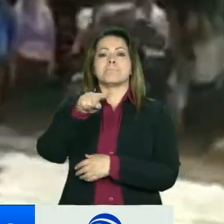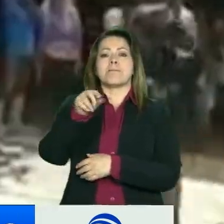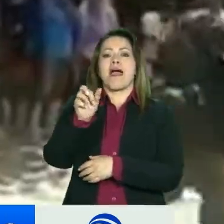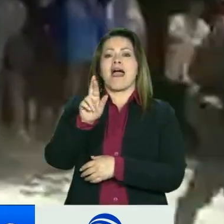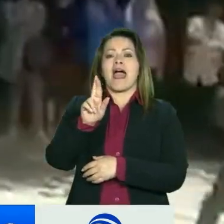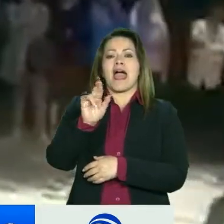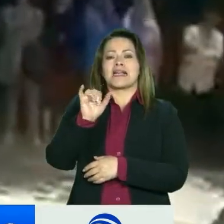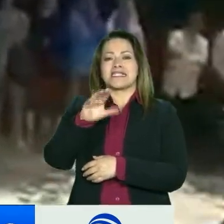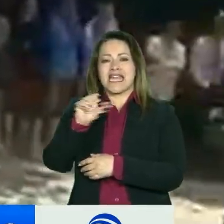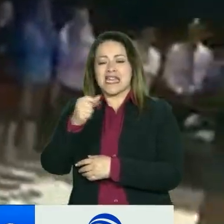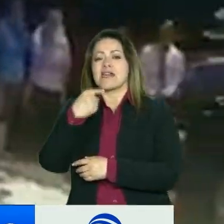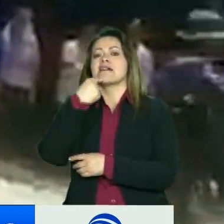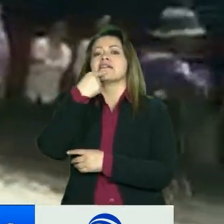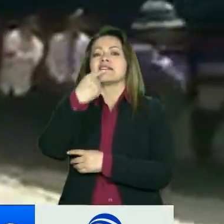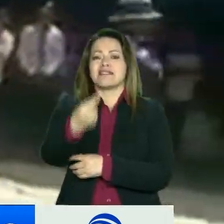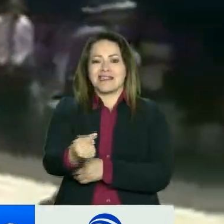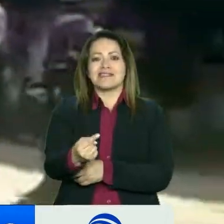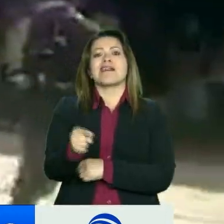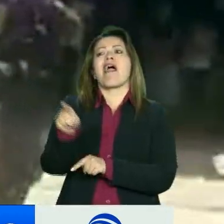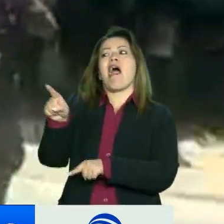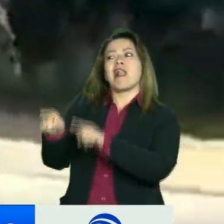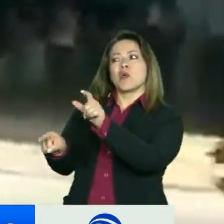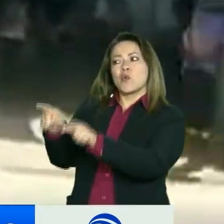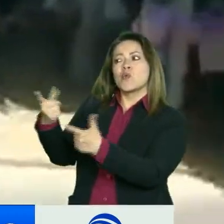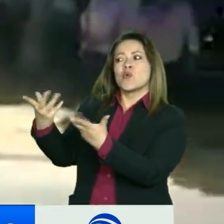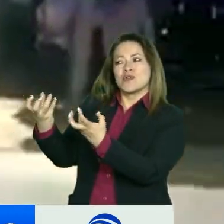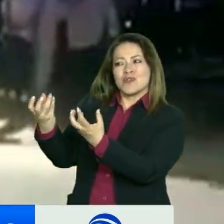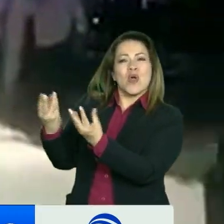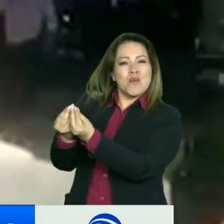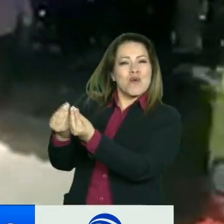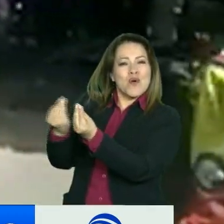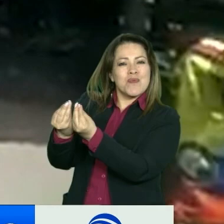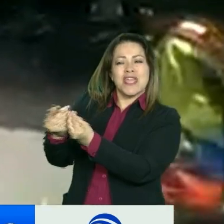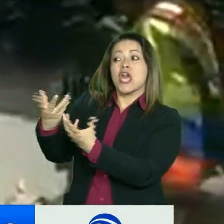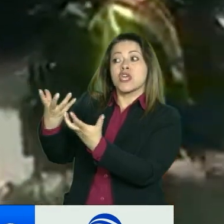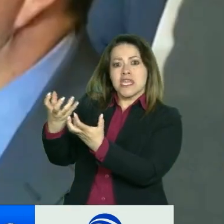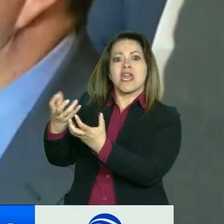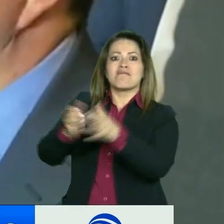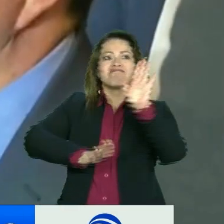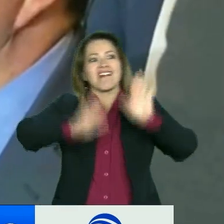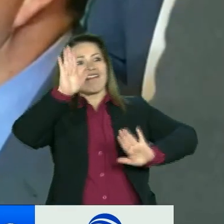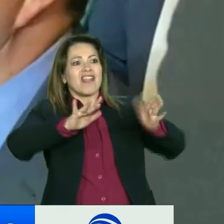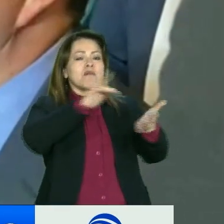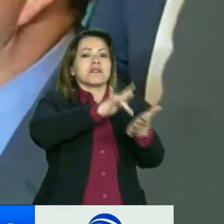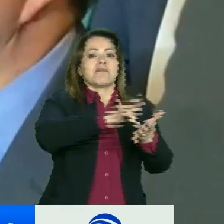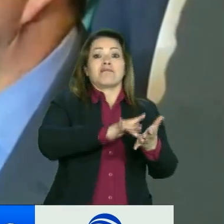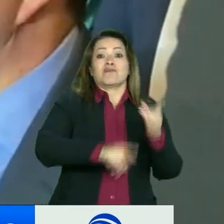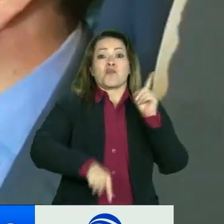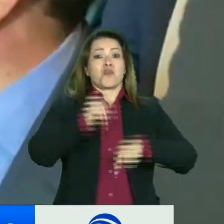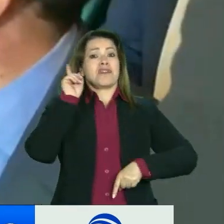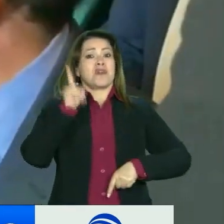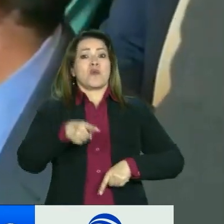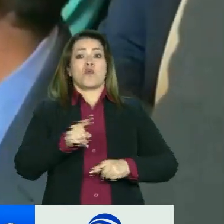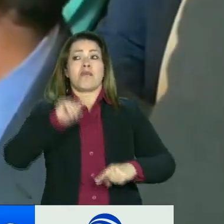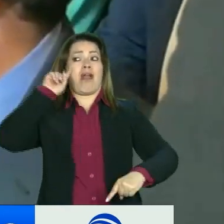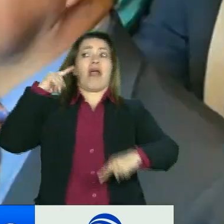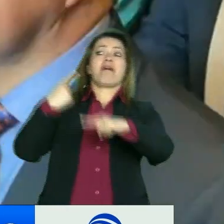pues se han visto envueltos e inmersos en el tema de las amenazas e intimidaciones en diferentes regiones del país.